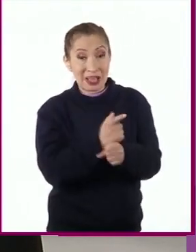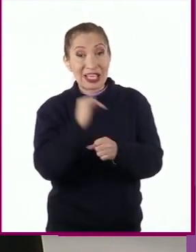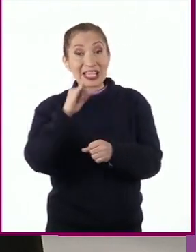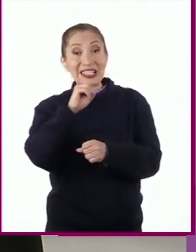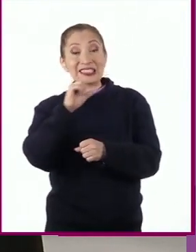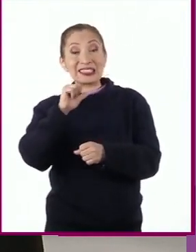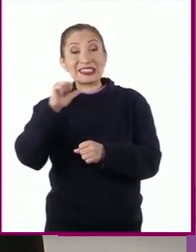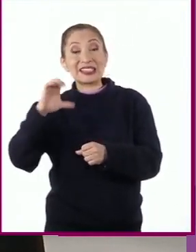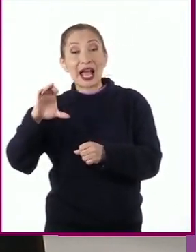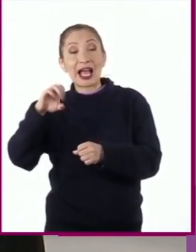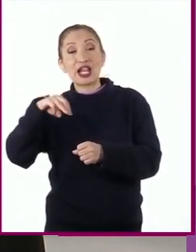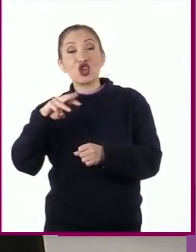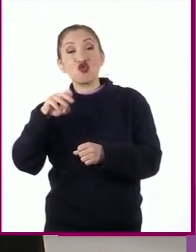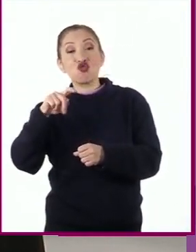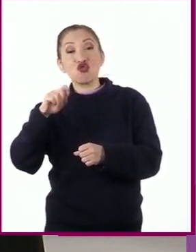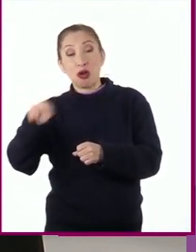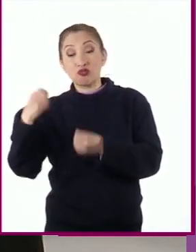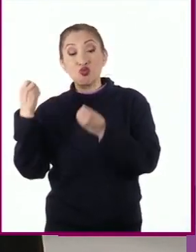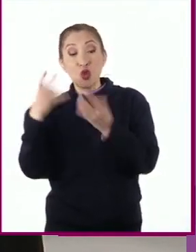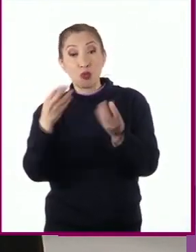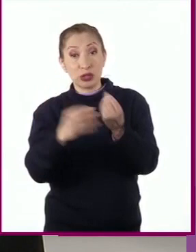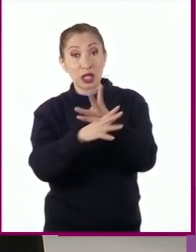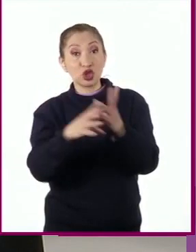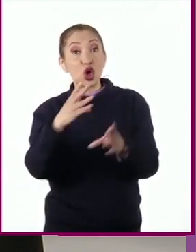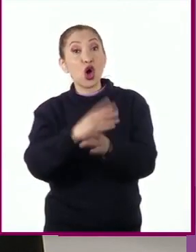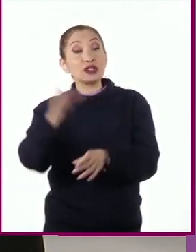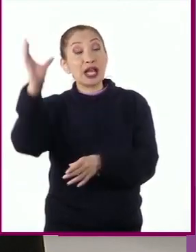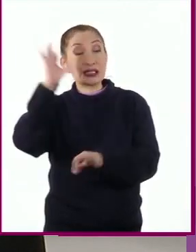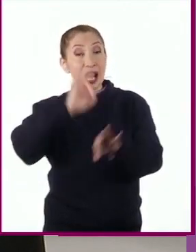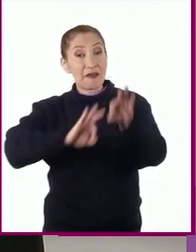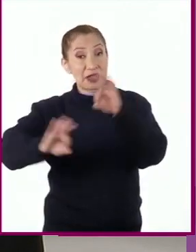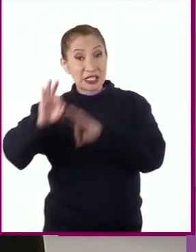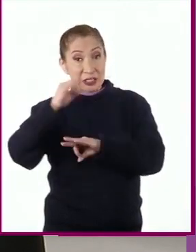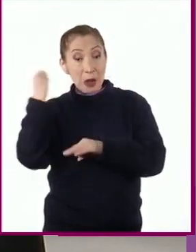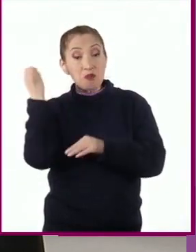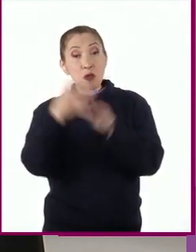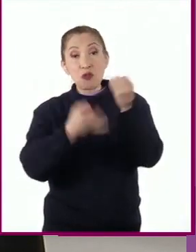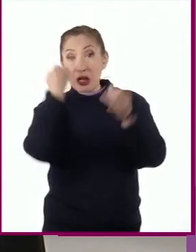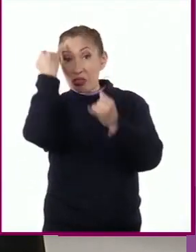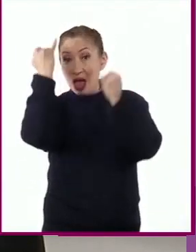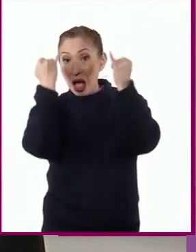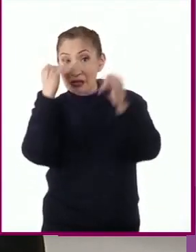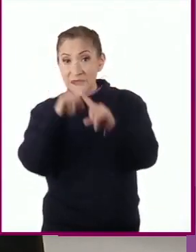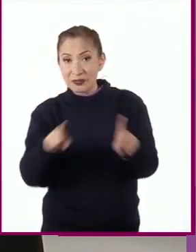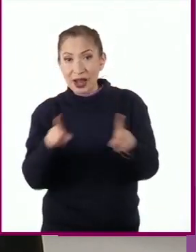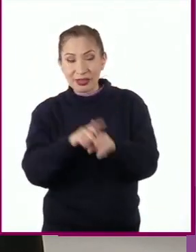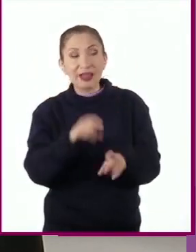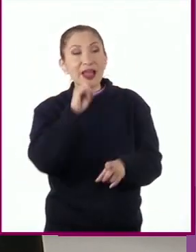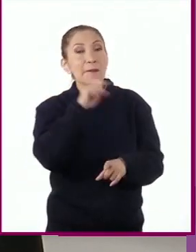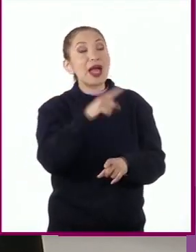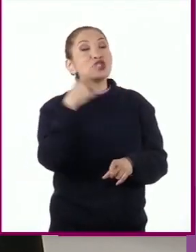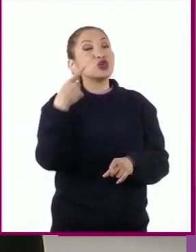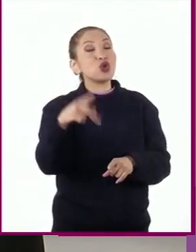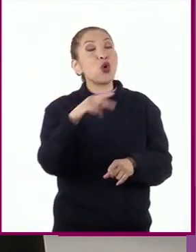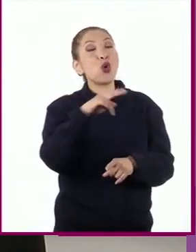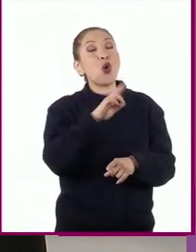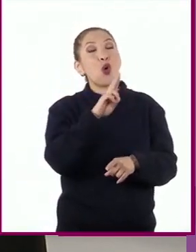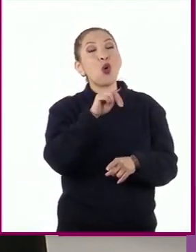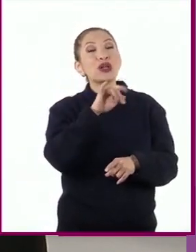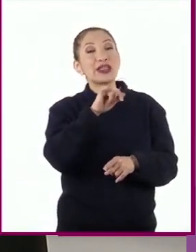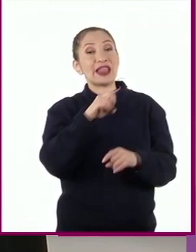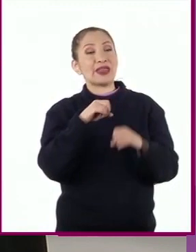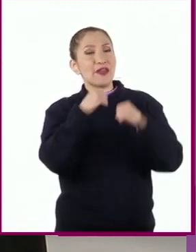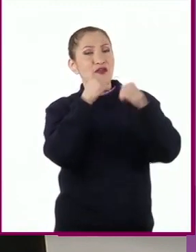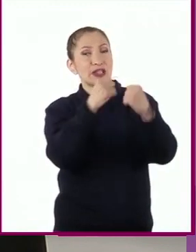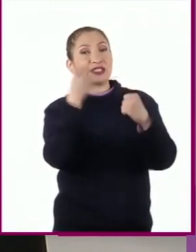Isaac Newton realizó grandes aportaciones al mundo de la física. Sí, además de que la unidad de fuerza lleva su